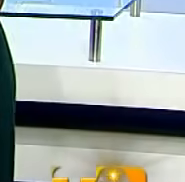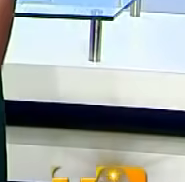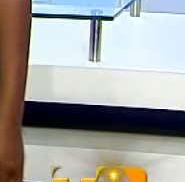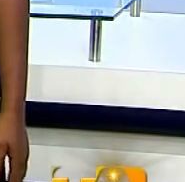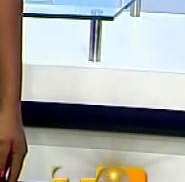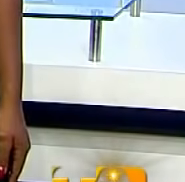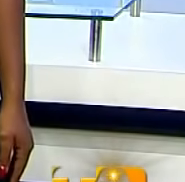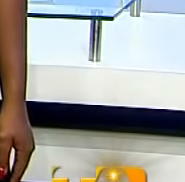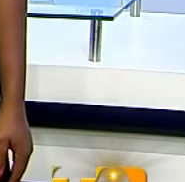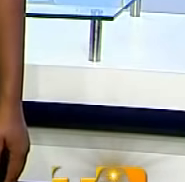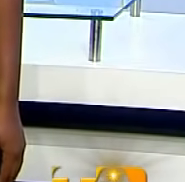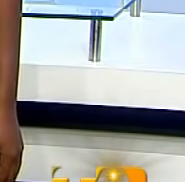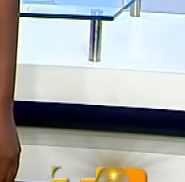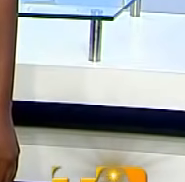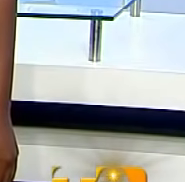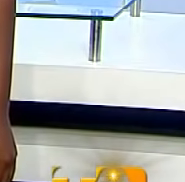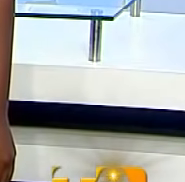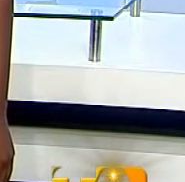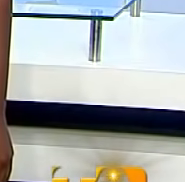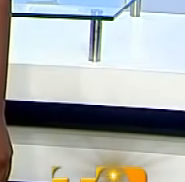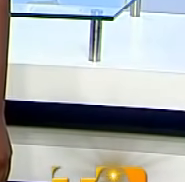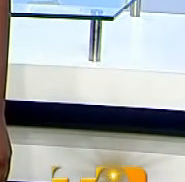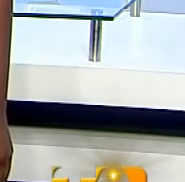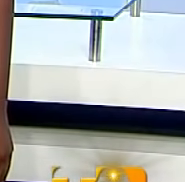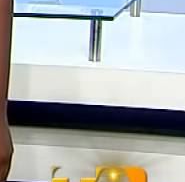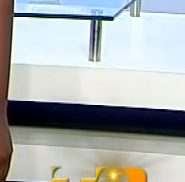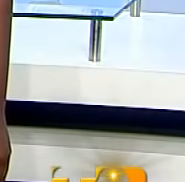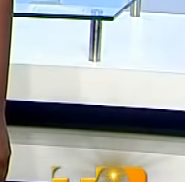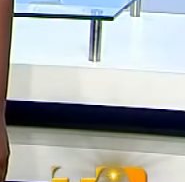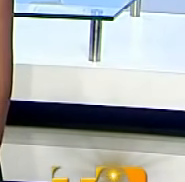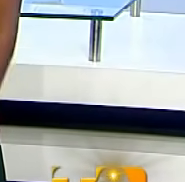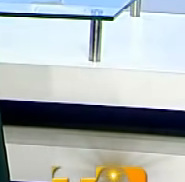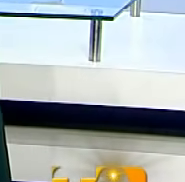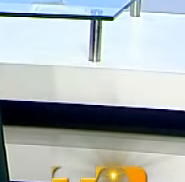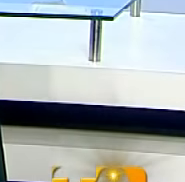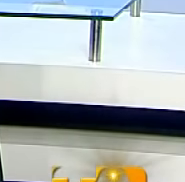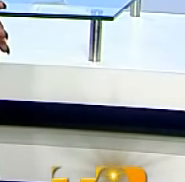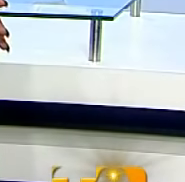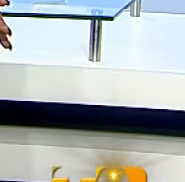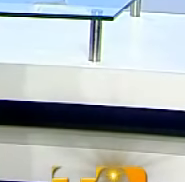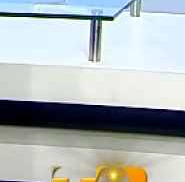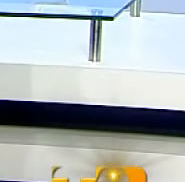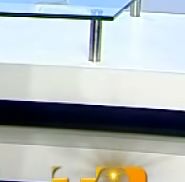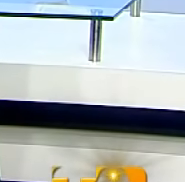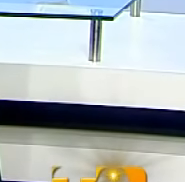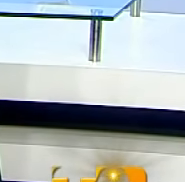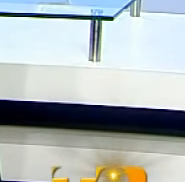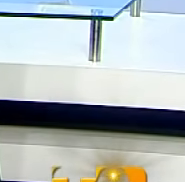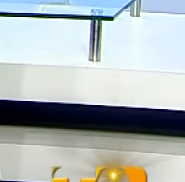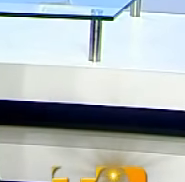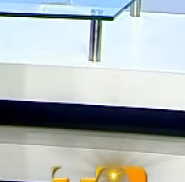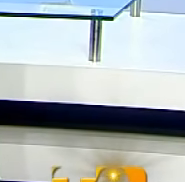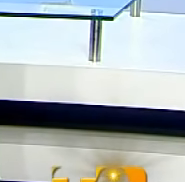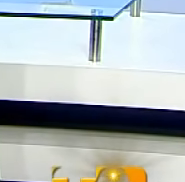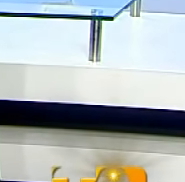Hoy jueves 30, tan solo nos falta un día para culminar este 2021 y este es el último día laboral. Por eso hoy